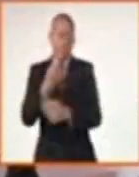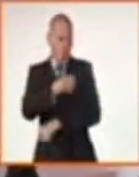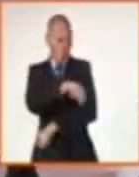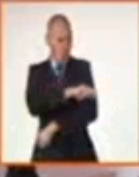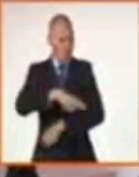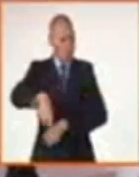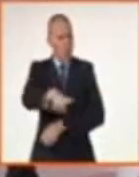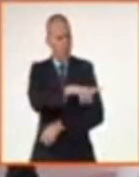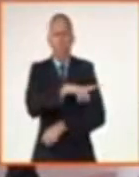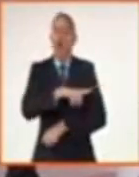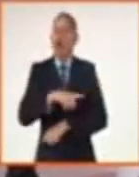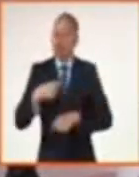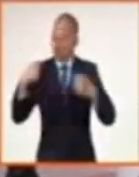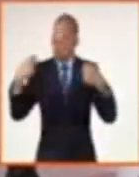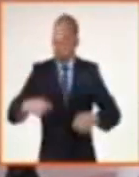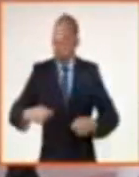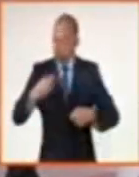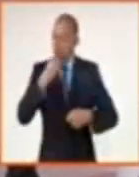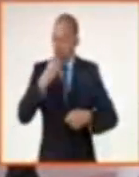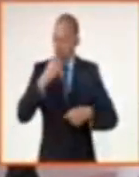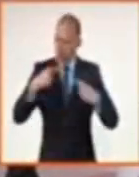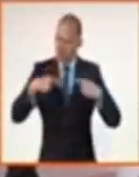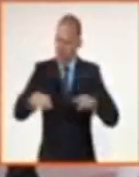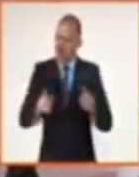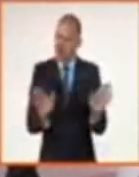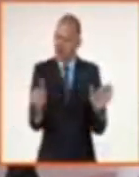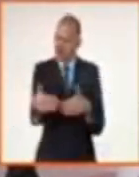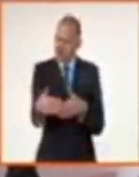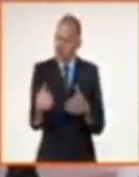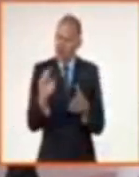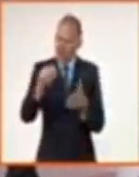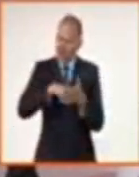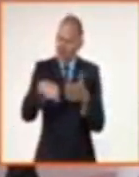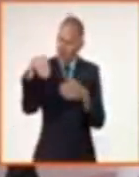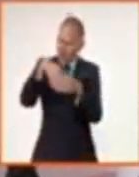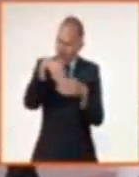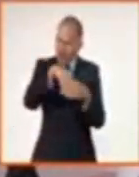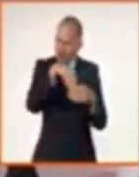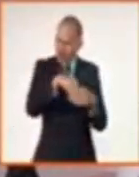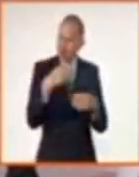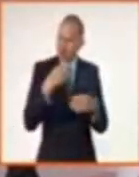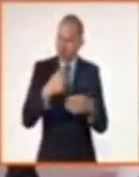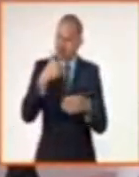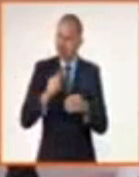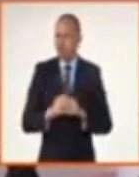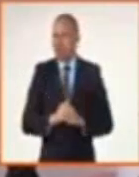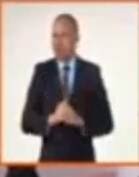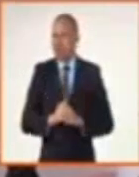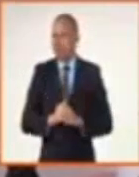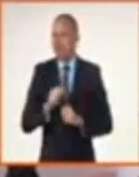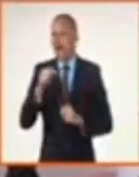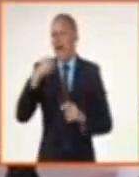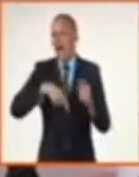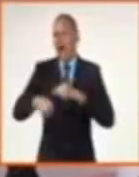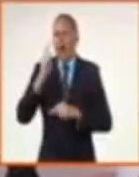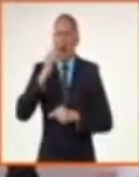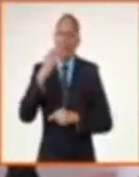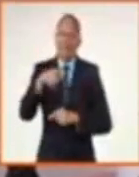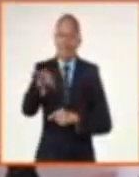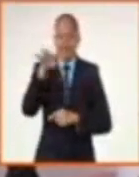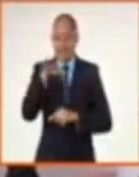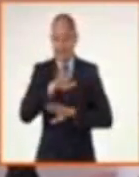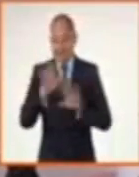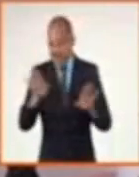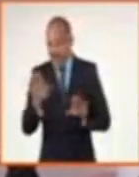que significa para el sistema político cubano, de los retos que tiene por delante la nueva Asamblea Nacional electa, el valor